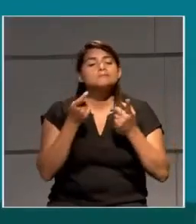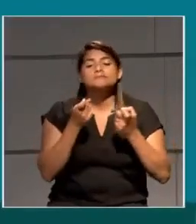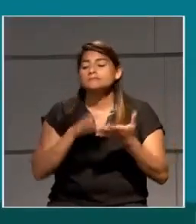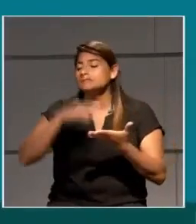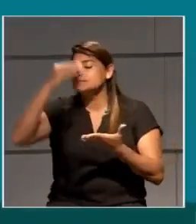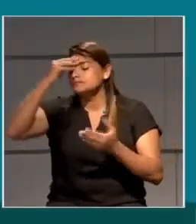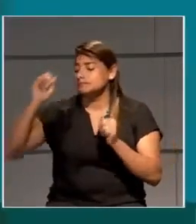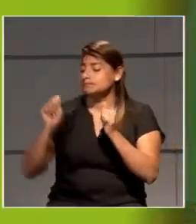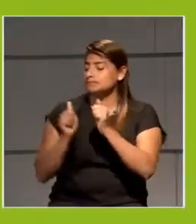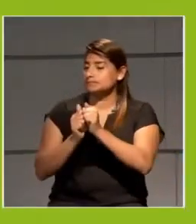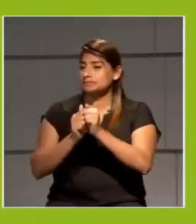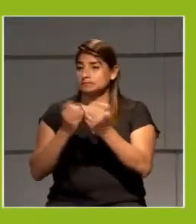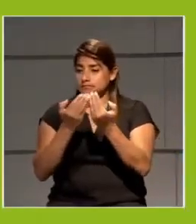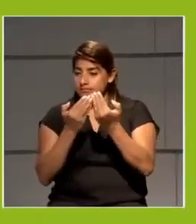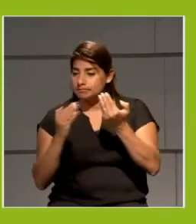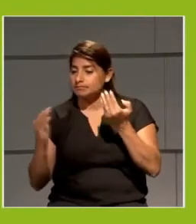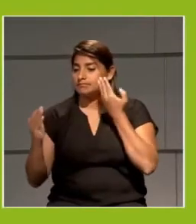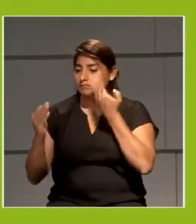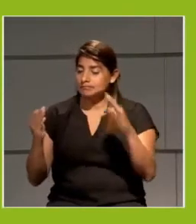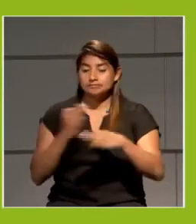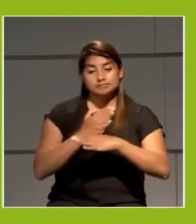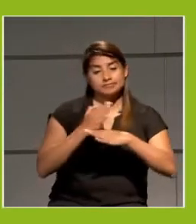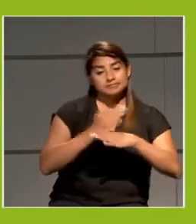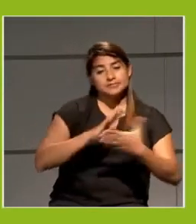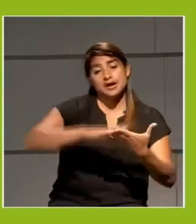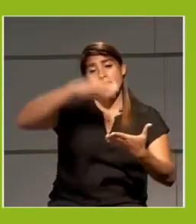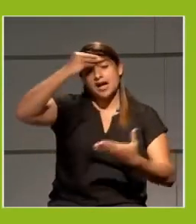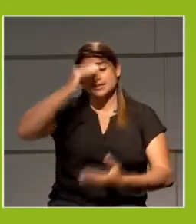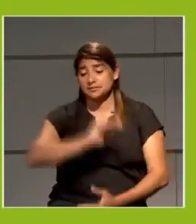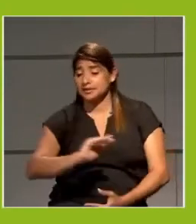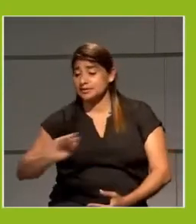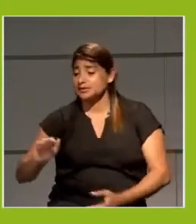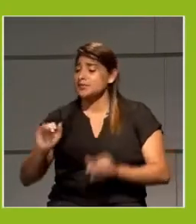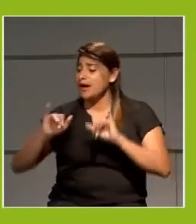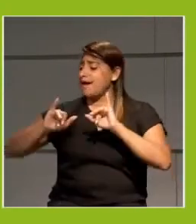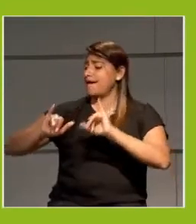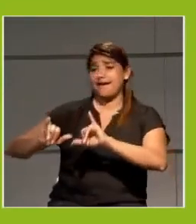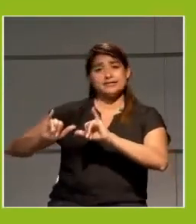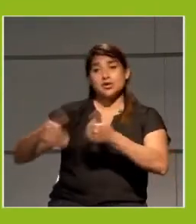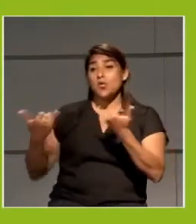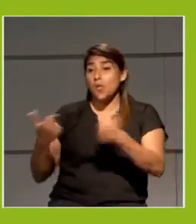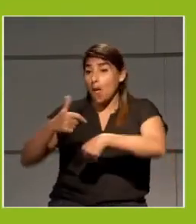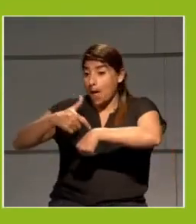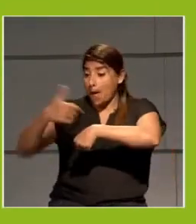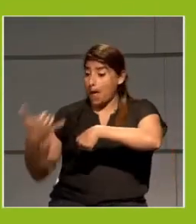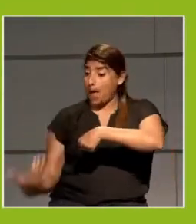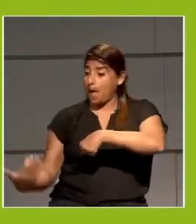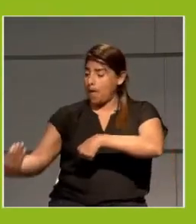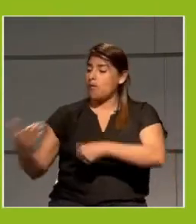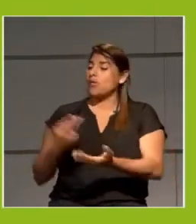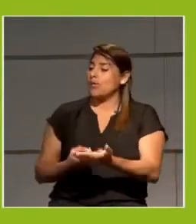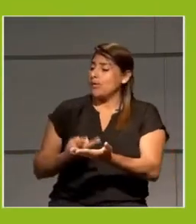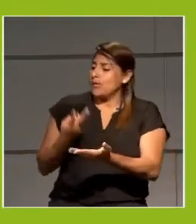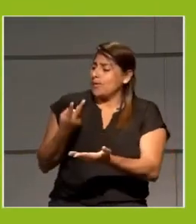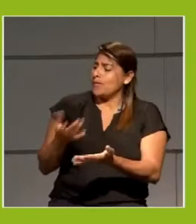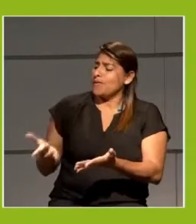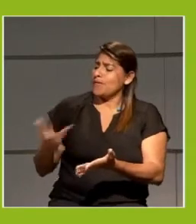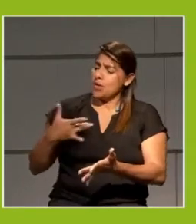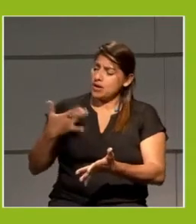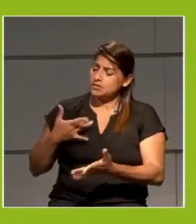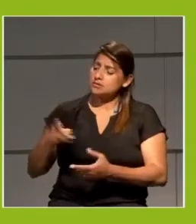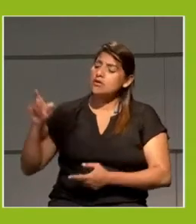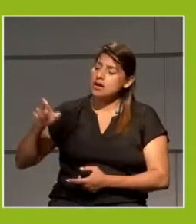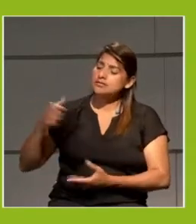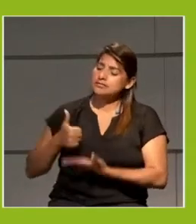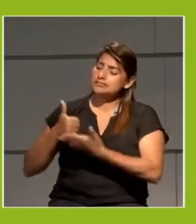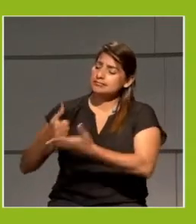presencia plena nos invita a abrirnos y aceptar a las niñas y los niños por quienes son en el presente, validando lo que sienten o